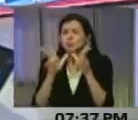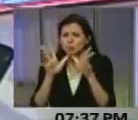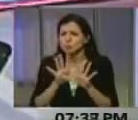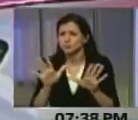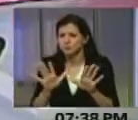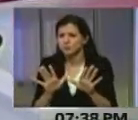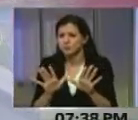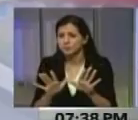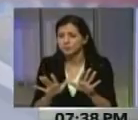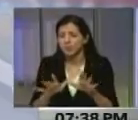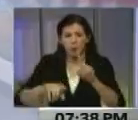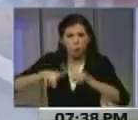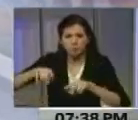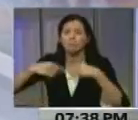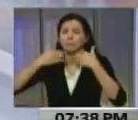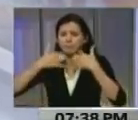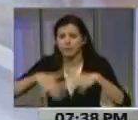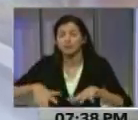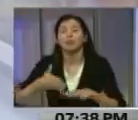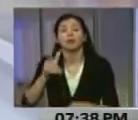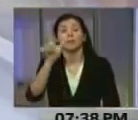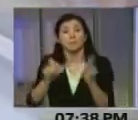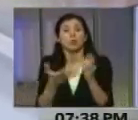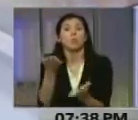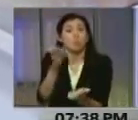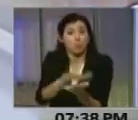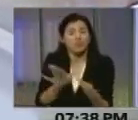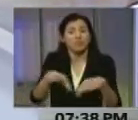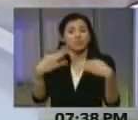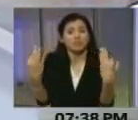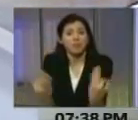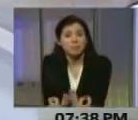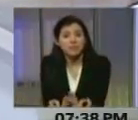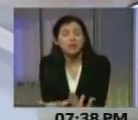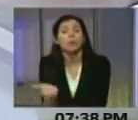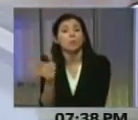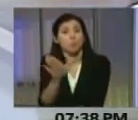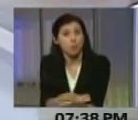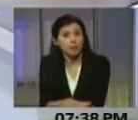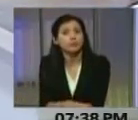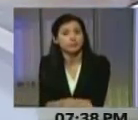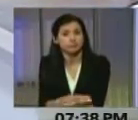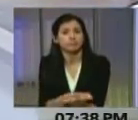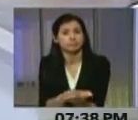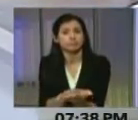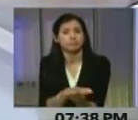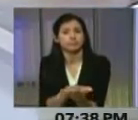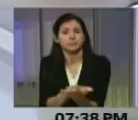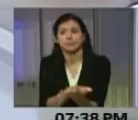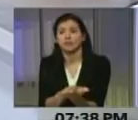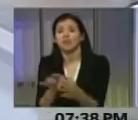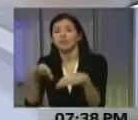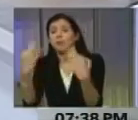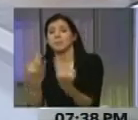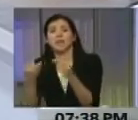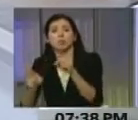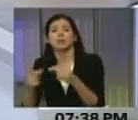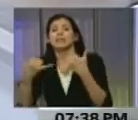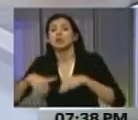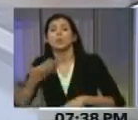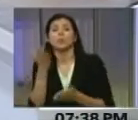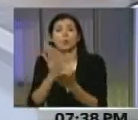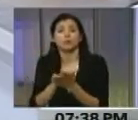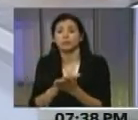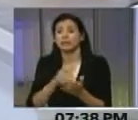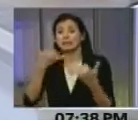físico, en lo humano. Familias enteras que perdieron, bueno, a sus hijos, y enviaron a los hijos que